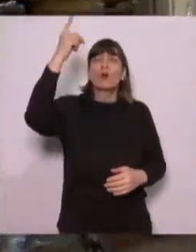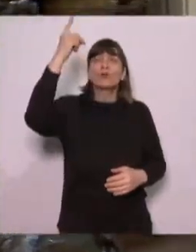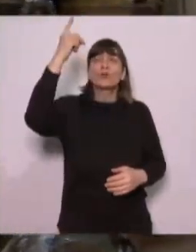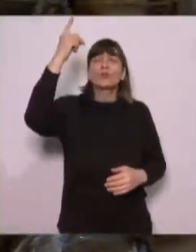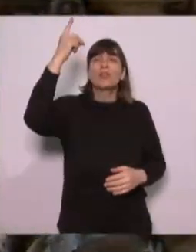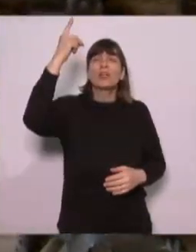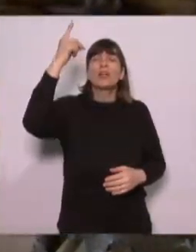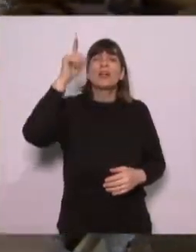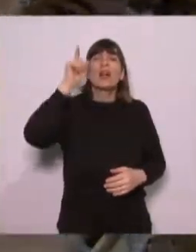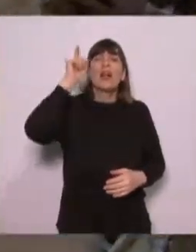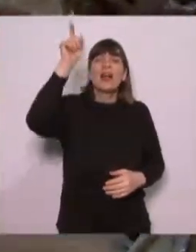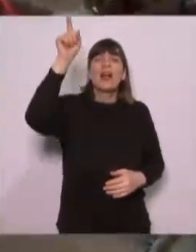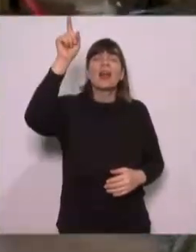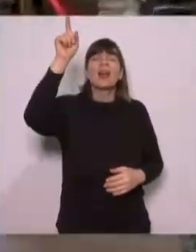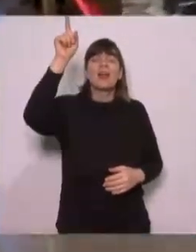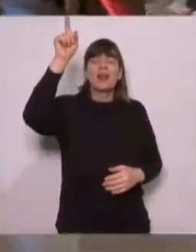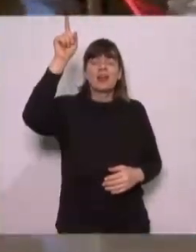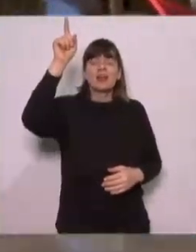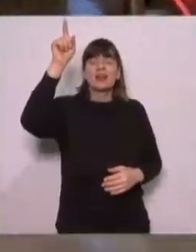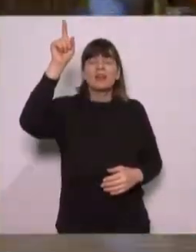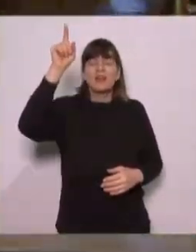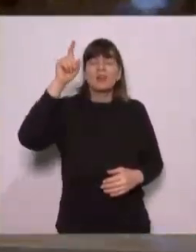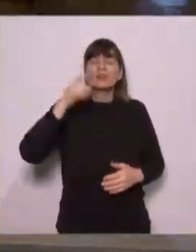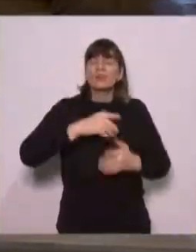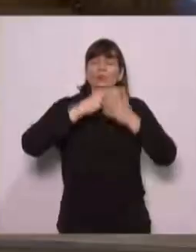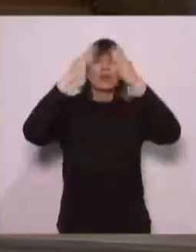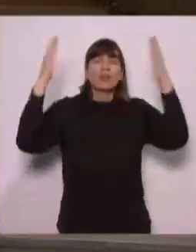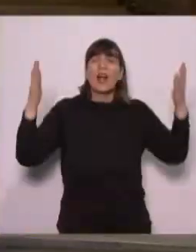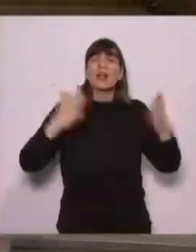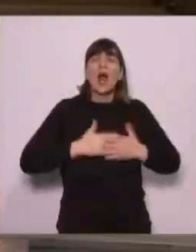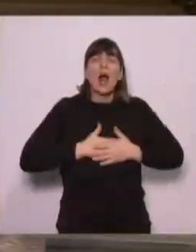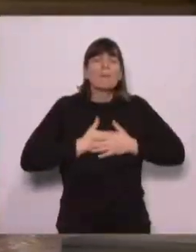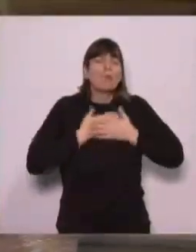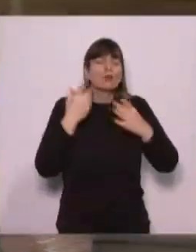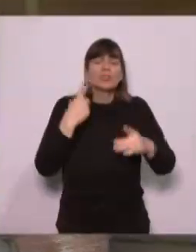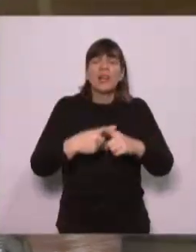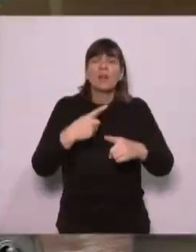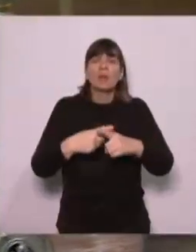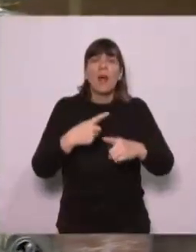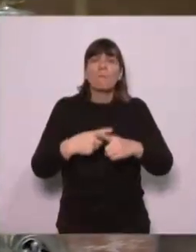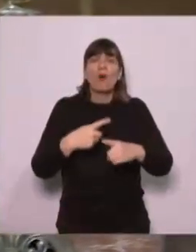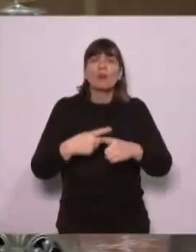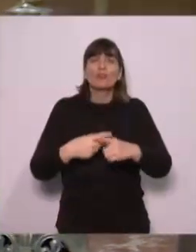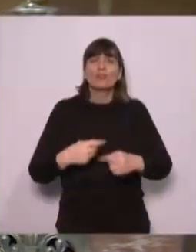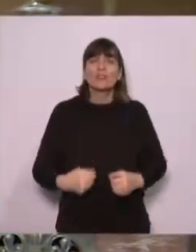Monseñor Joaquín Sucunza, Obispo Auxiliar de Buenos Aires.